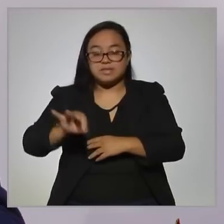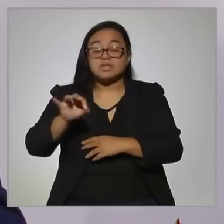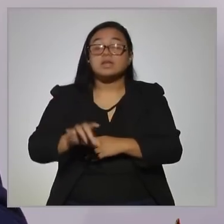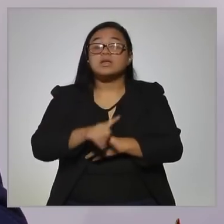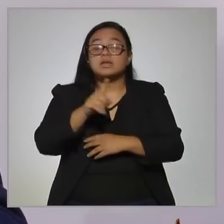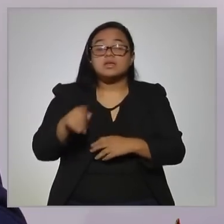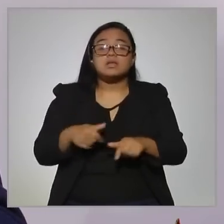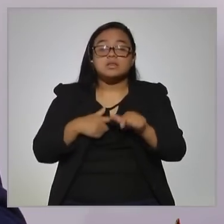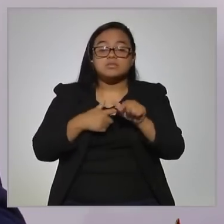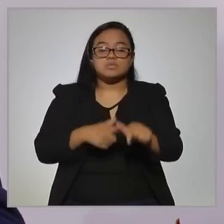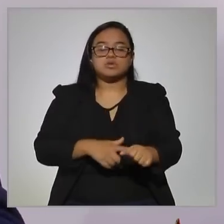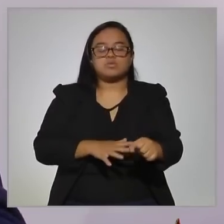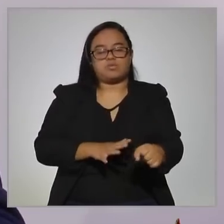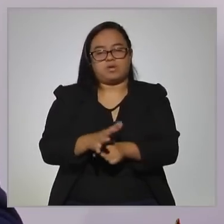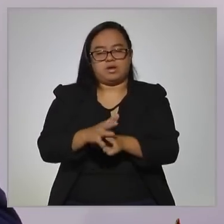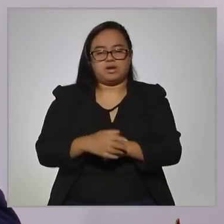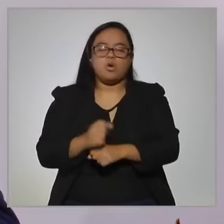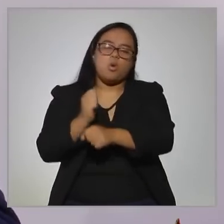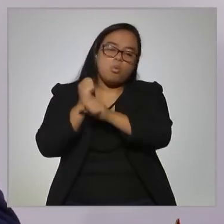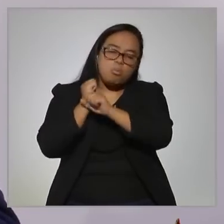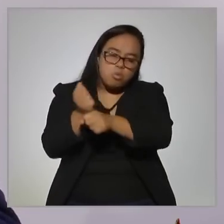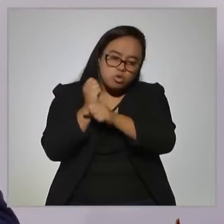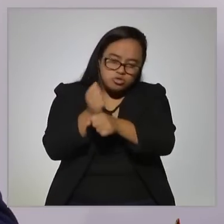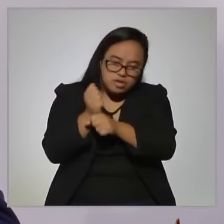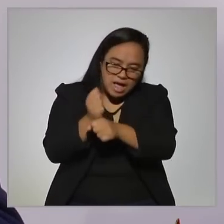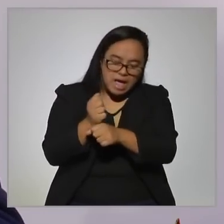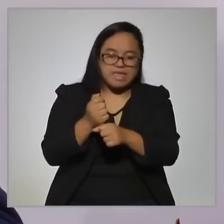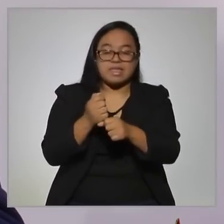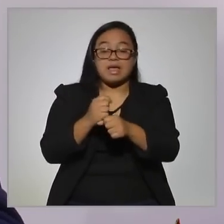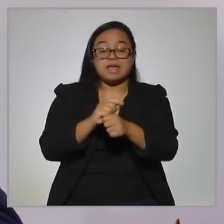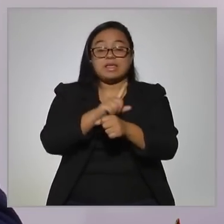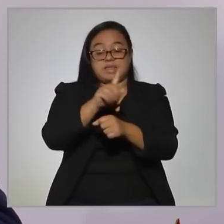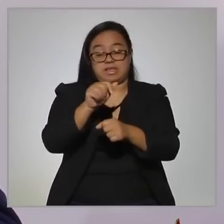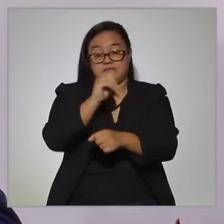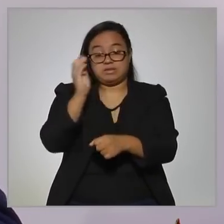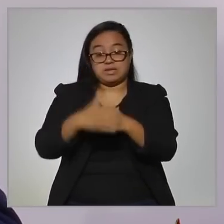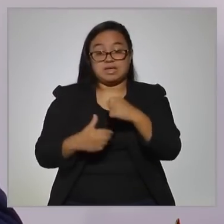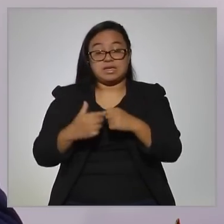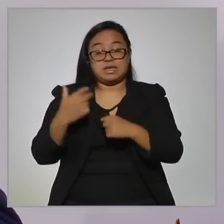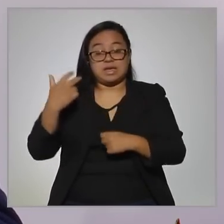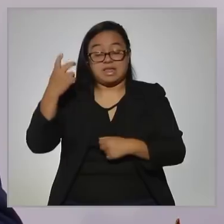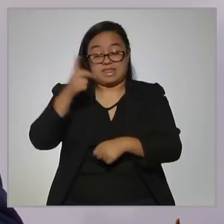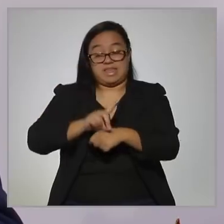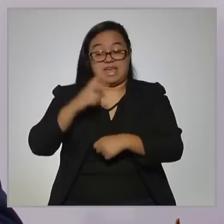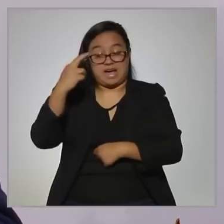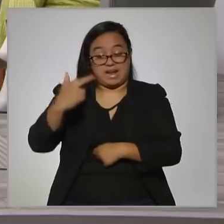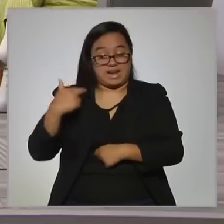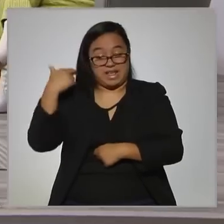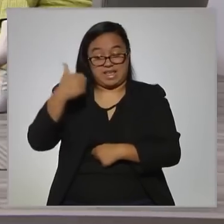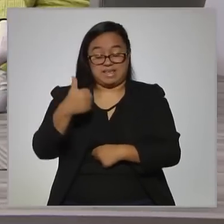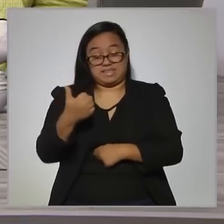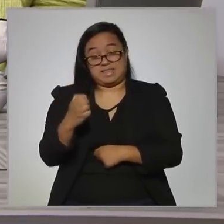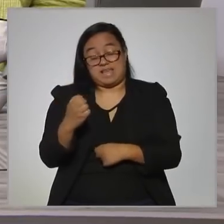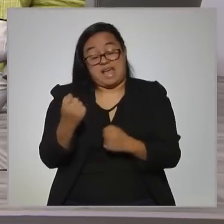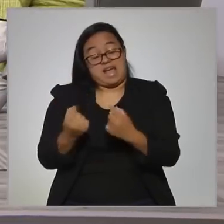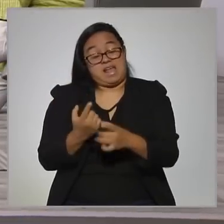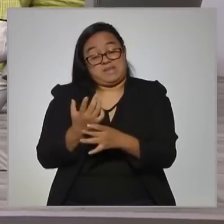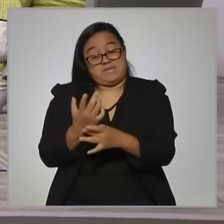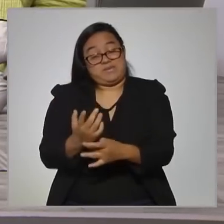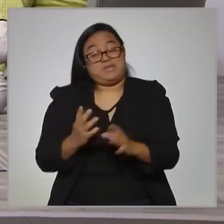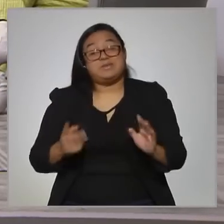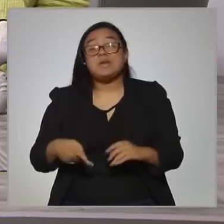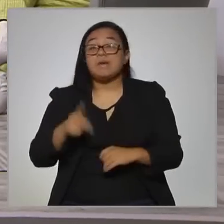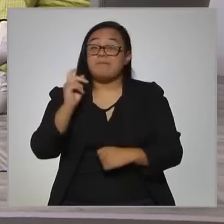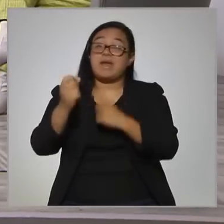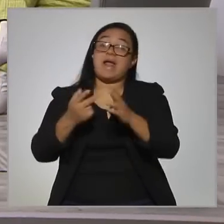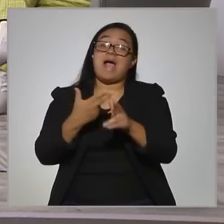después con las famosas posadas, etcétera, hasta concluir, dicen que en Reyes. Pero sabrá Dios si es así, ¿no?